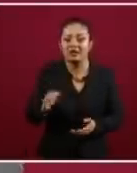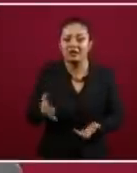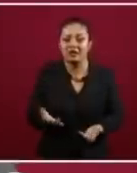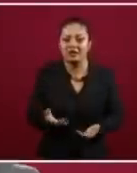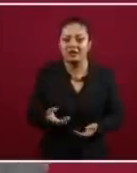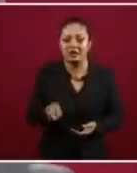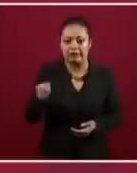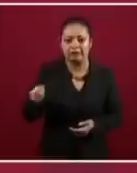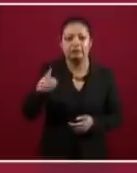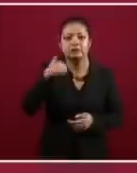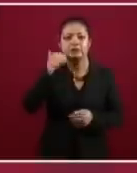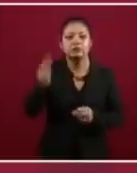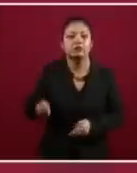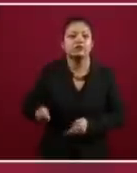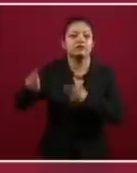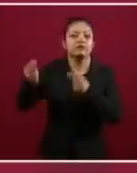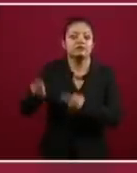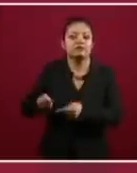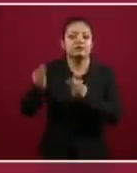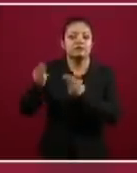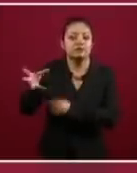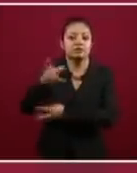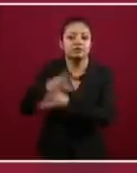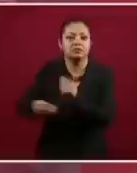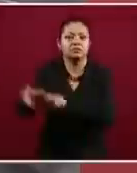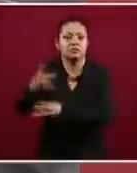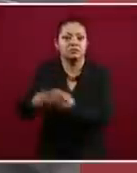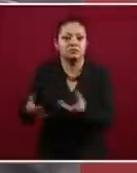y ese era el negocio?